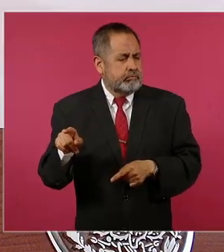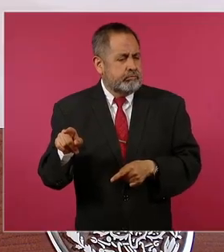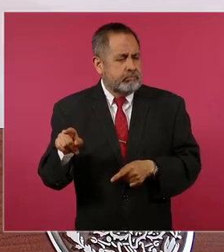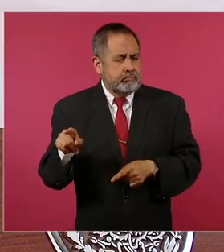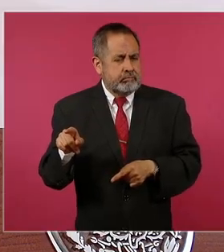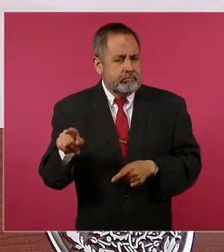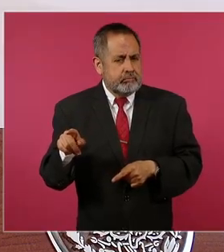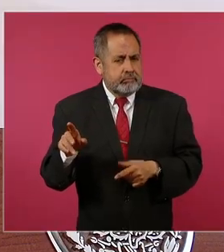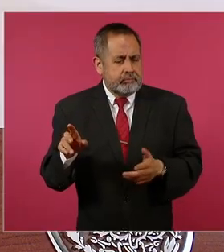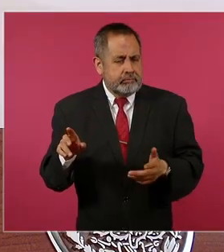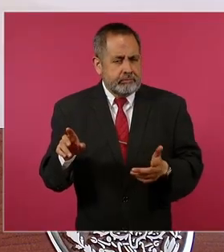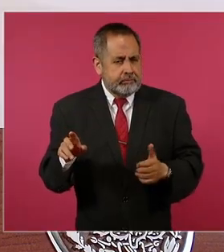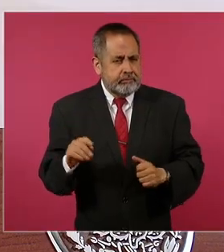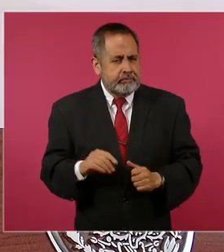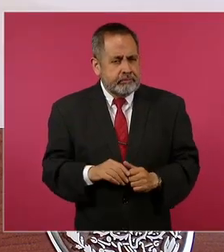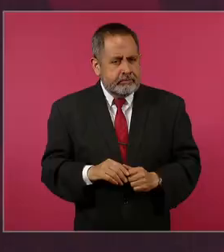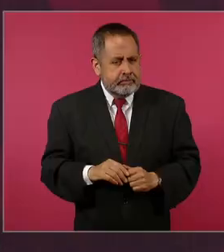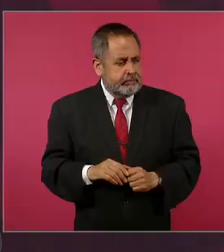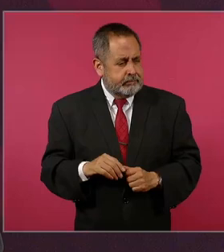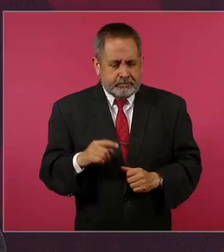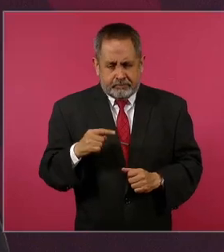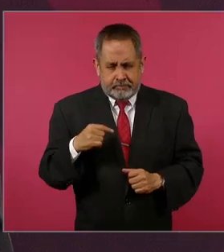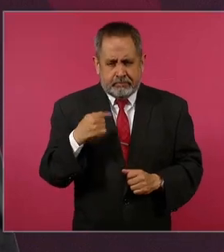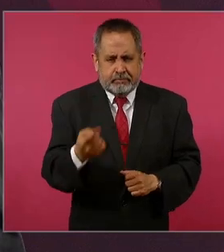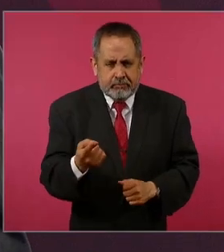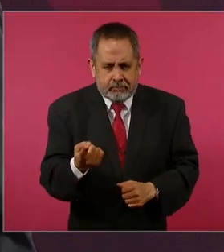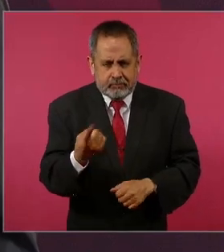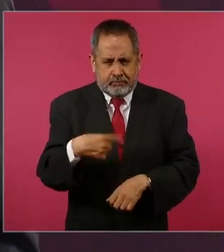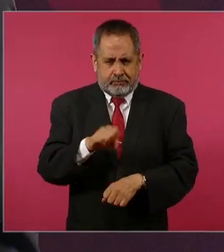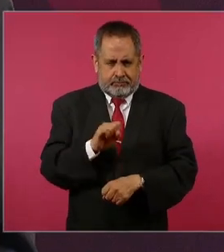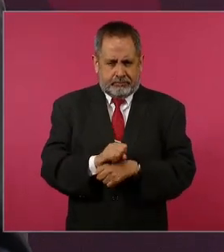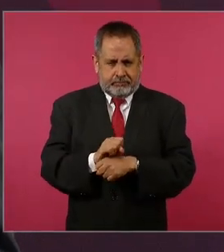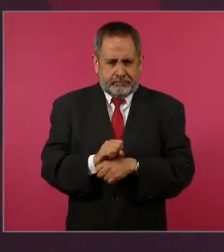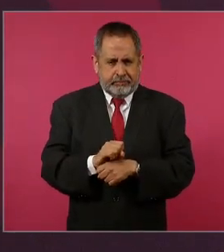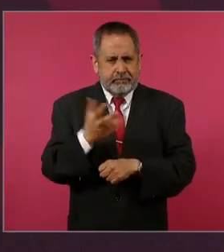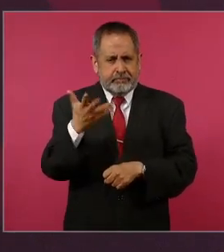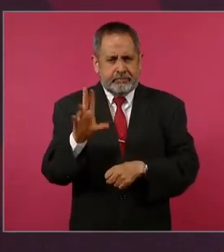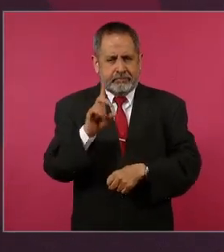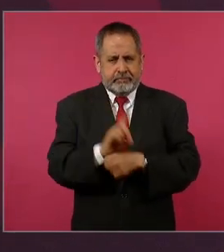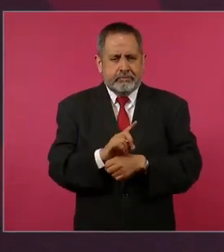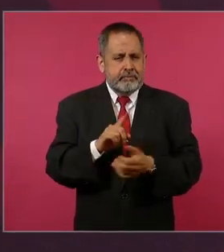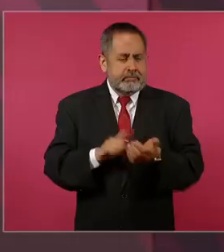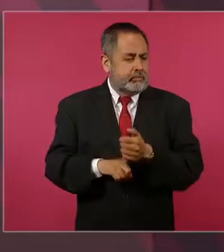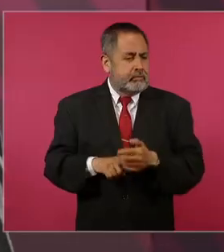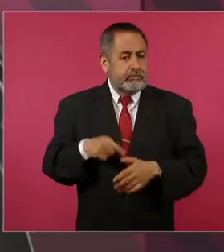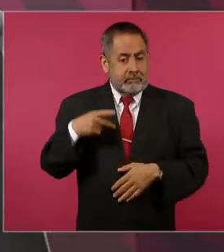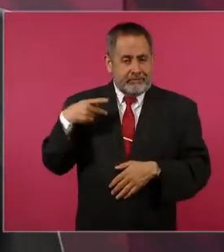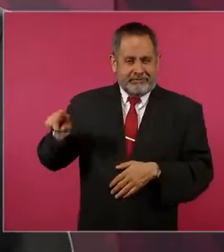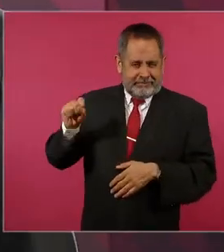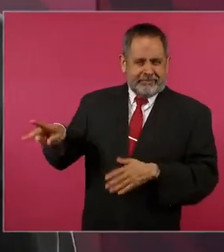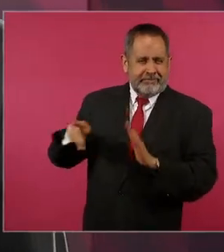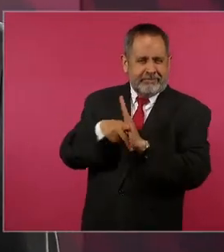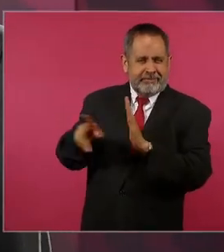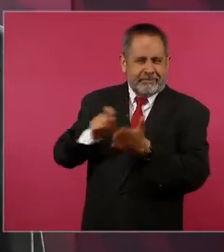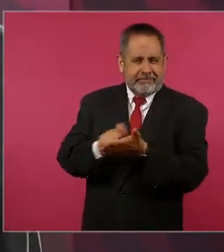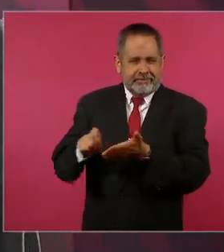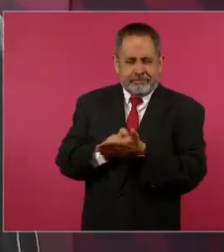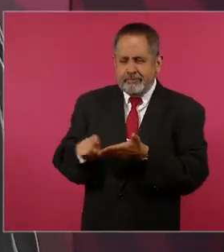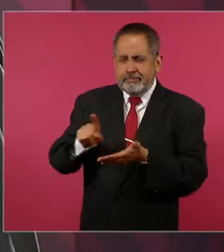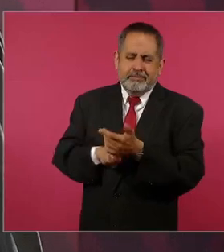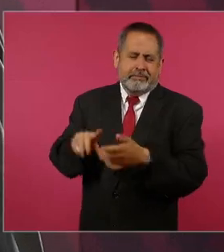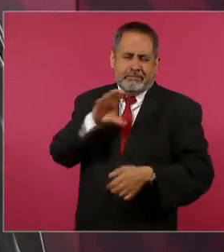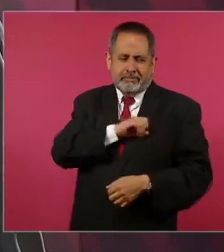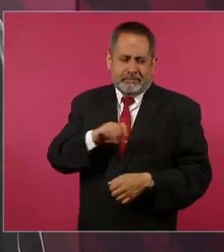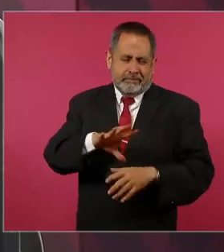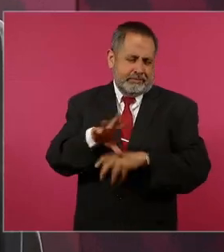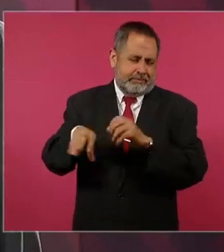Y como a la semana, a los 10 días, su periódico favorito, bueno,